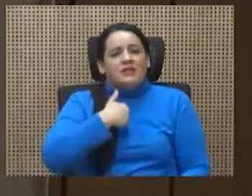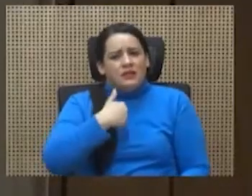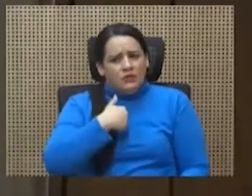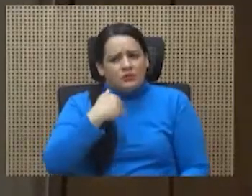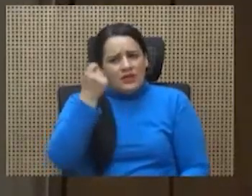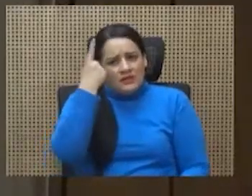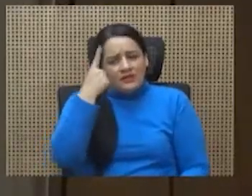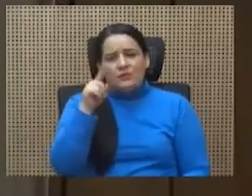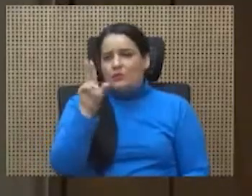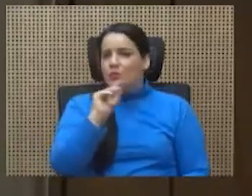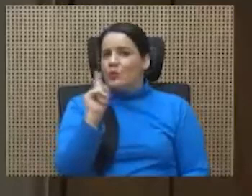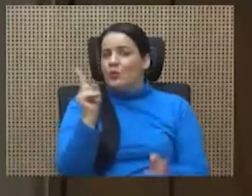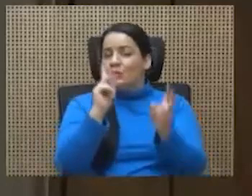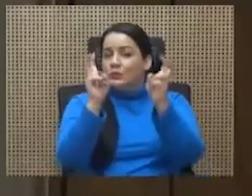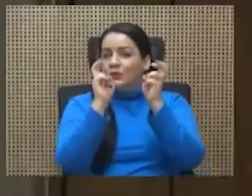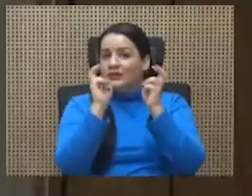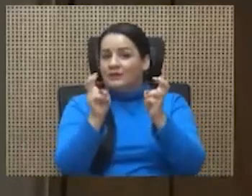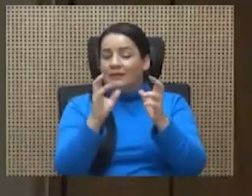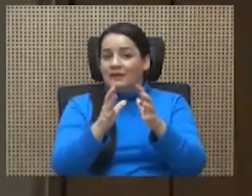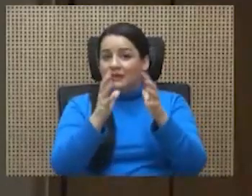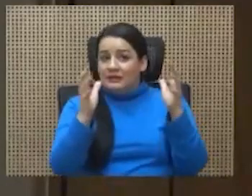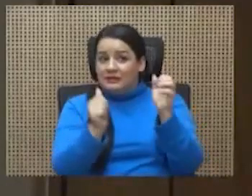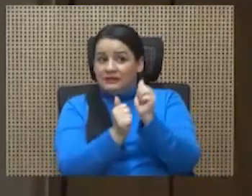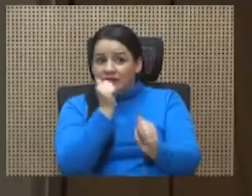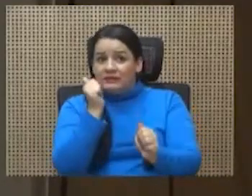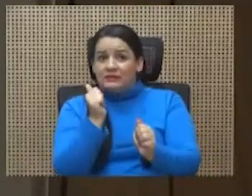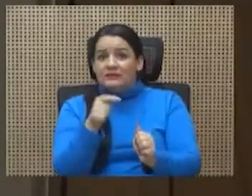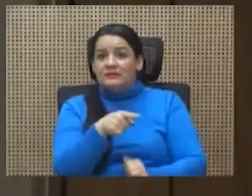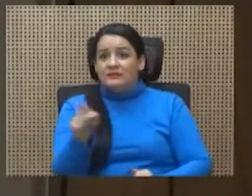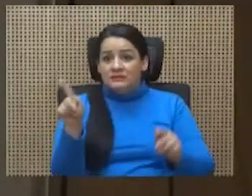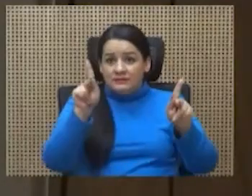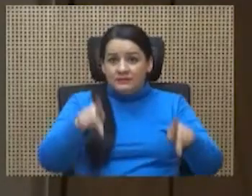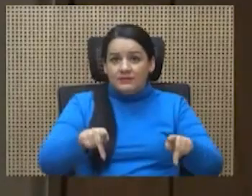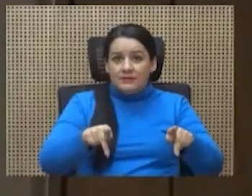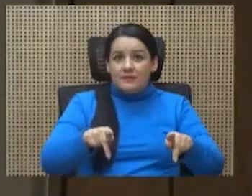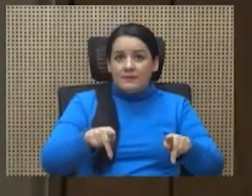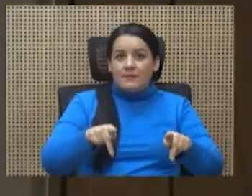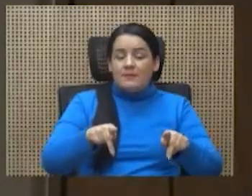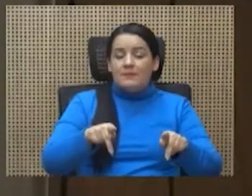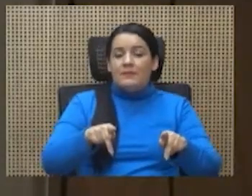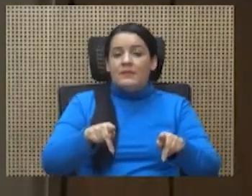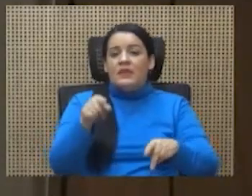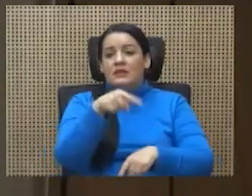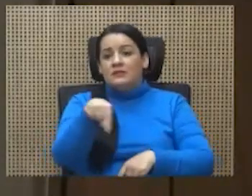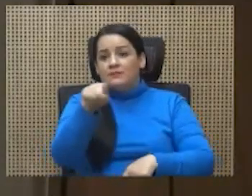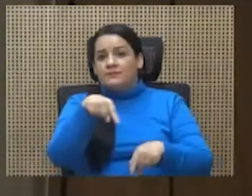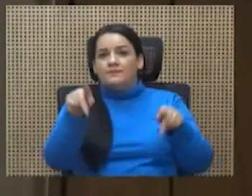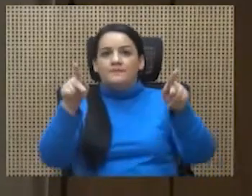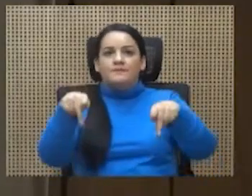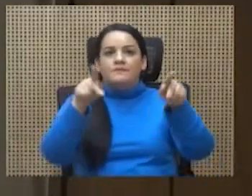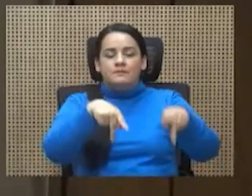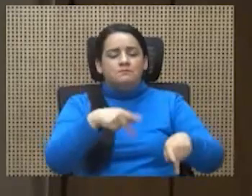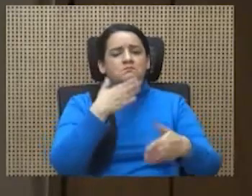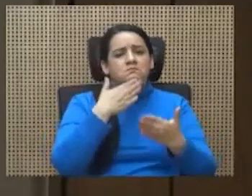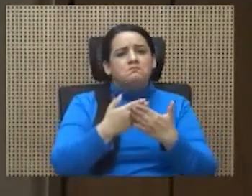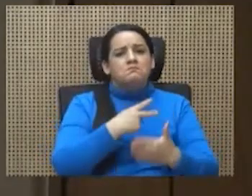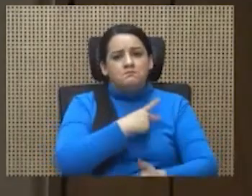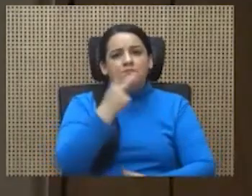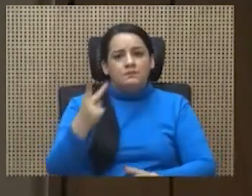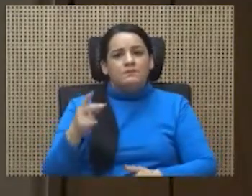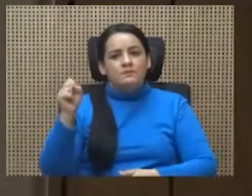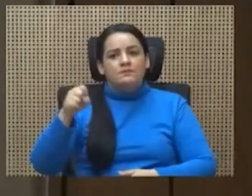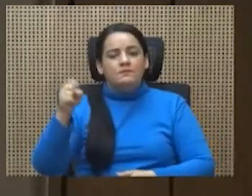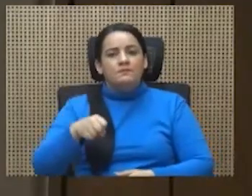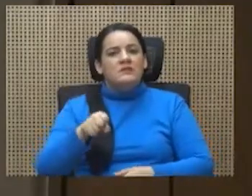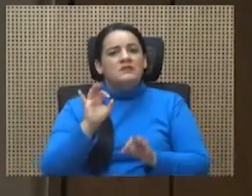que no es un tema de que la enorme mayoría de esas personas son personas de buena voluntad que